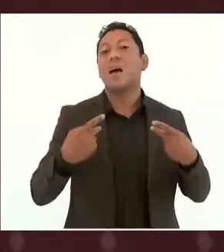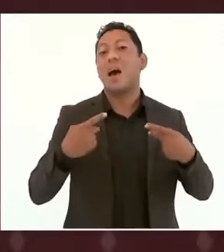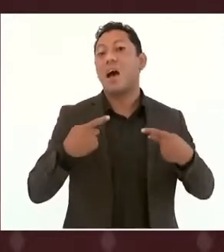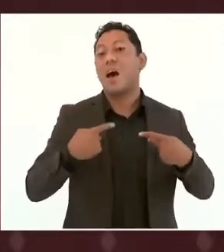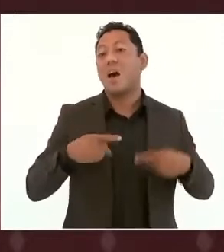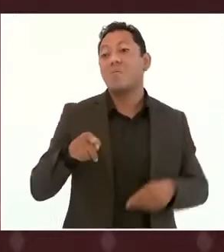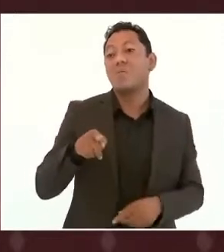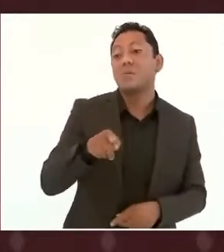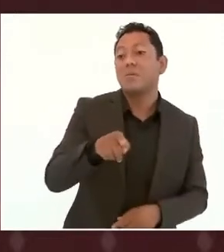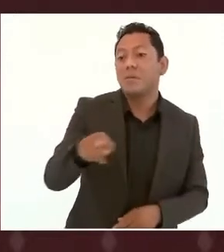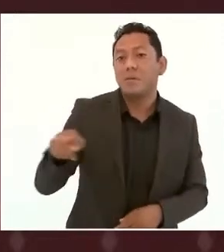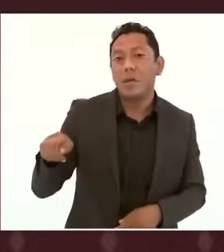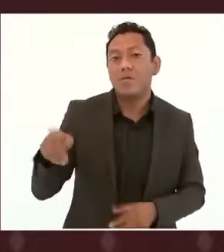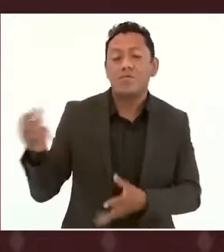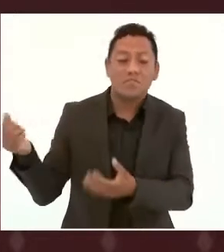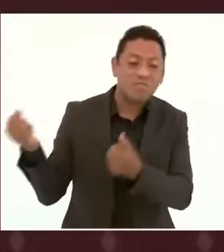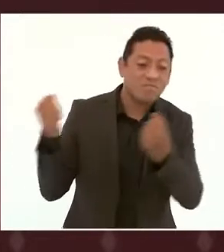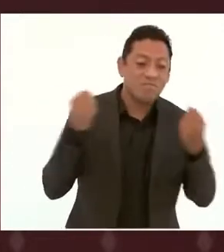personas